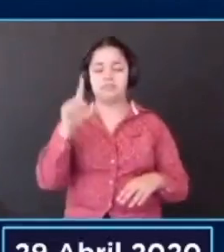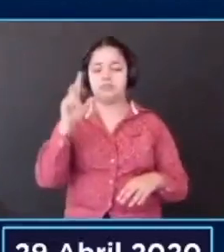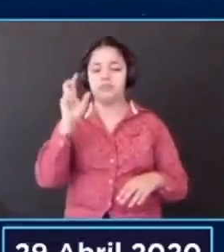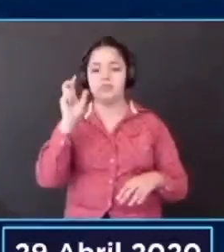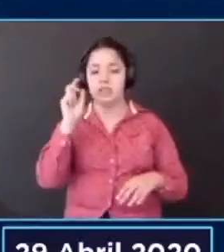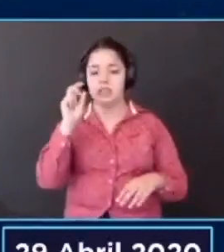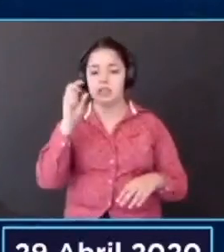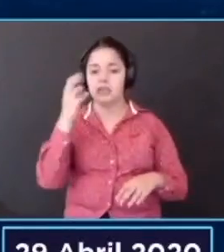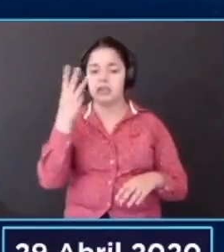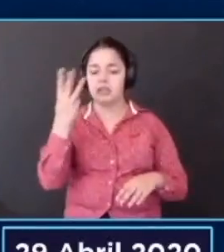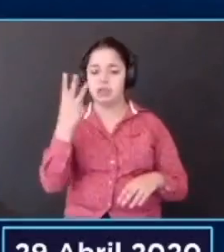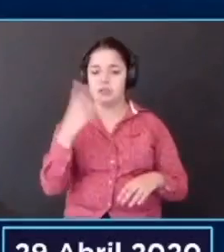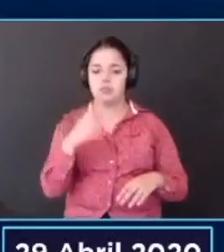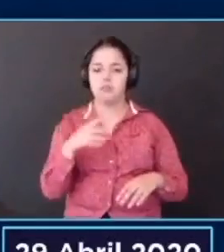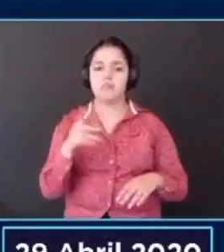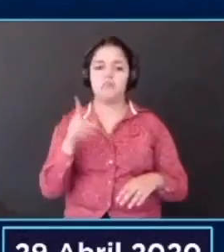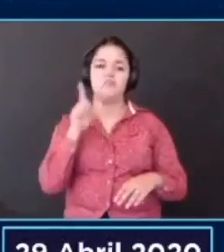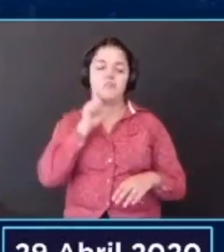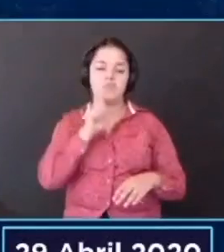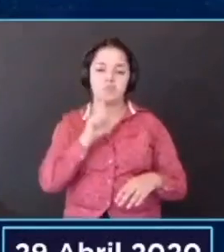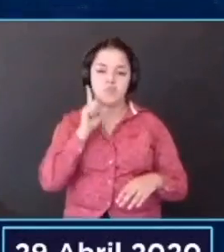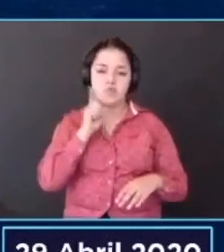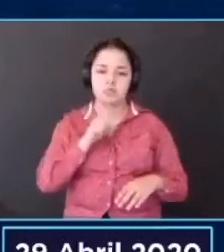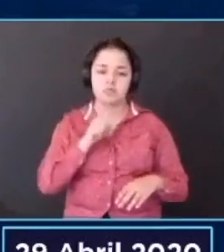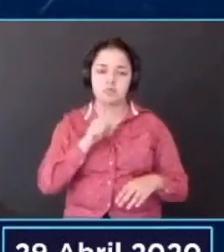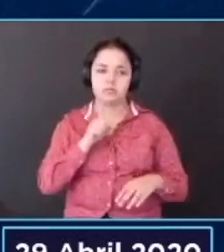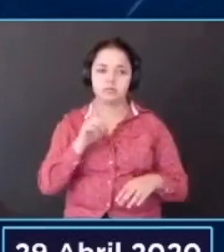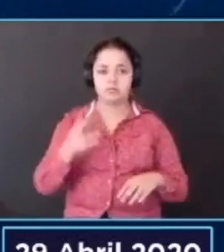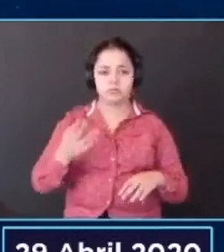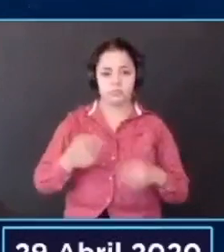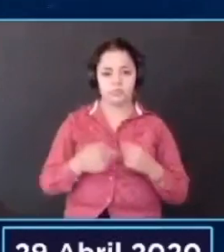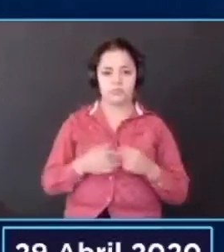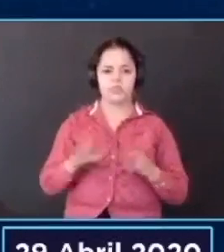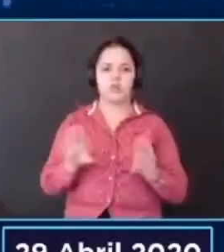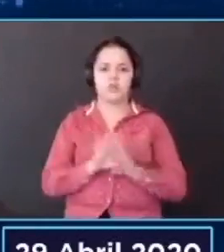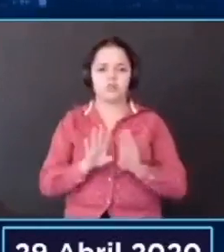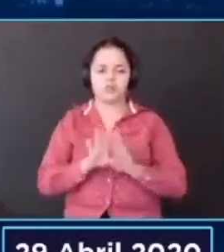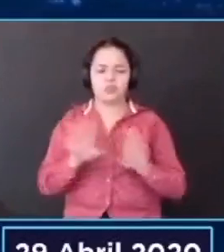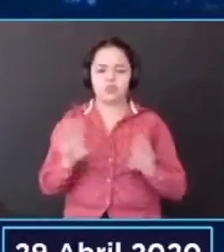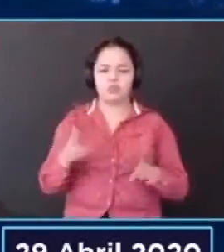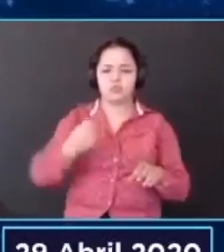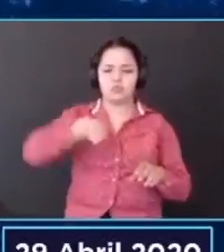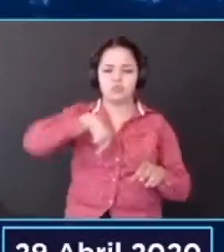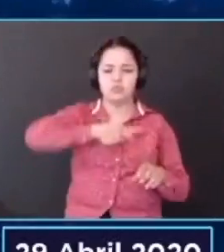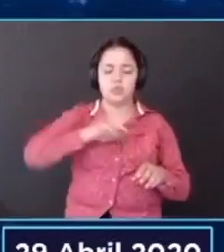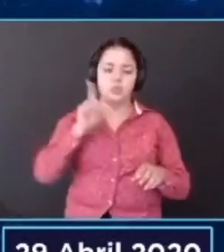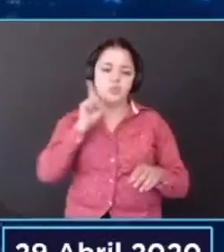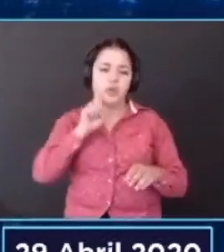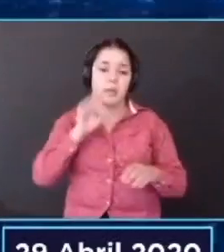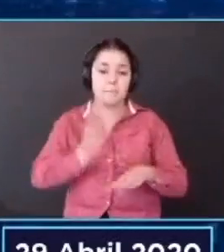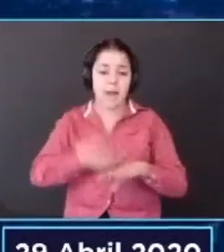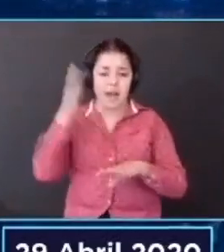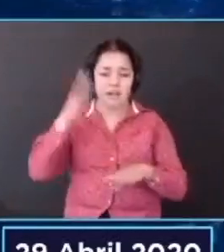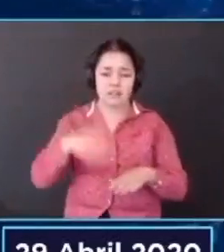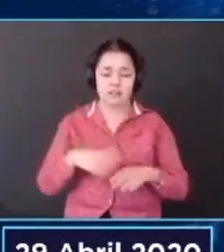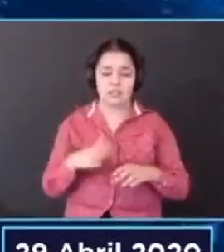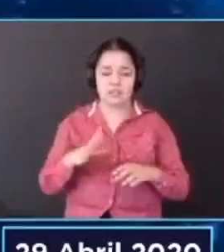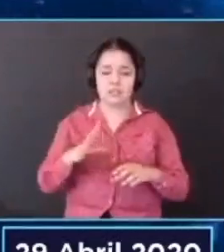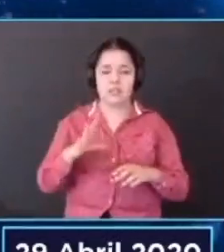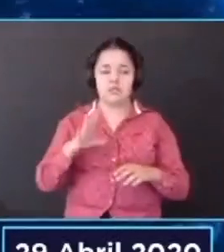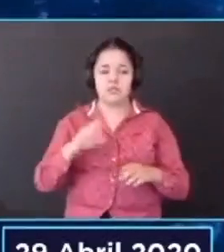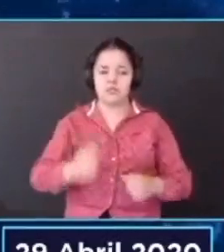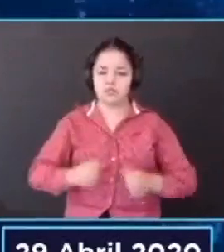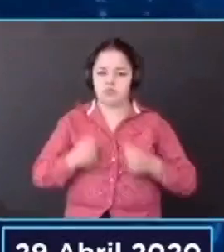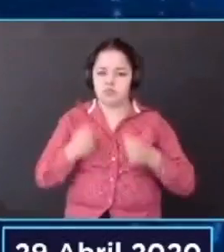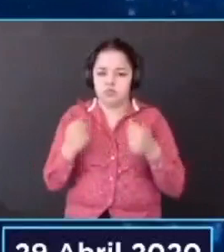fuerza para enfrentar las enfermedades por parte de las mujeres. Acuérdense que mucha información